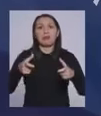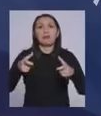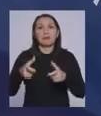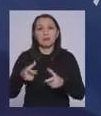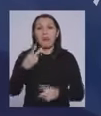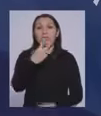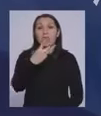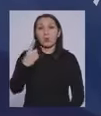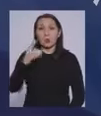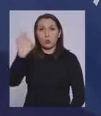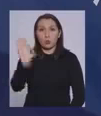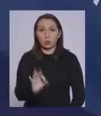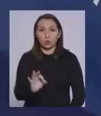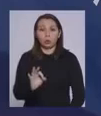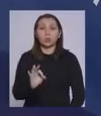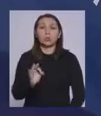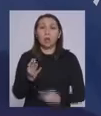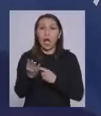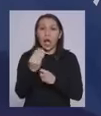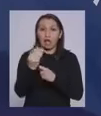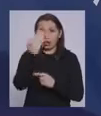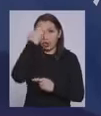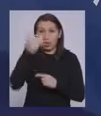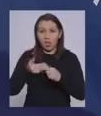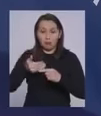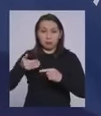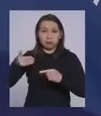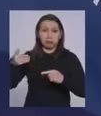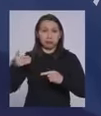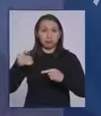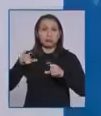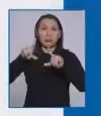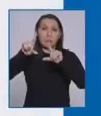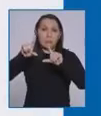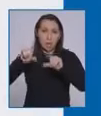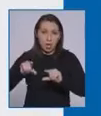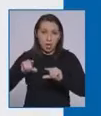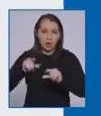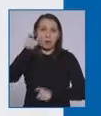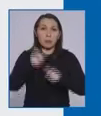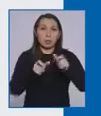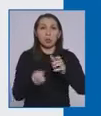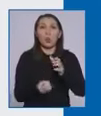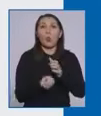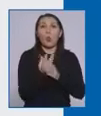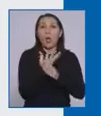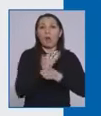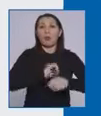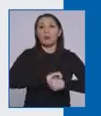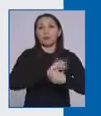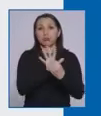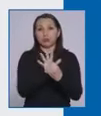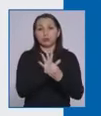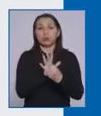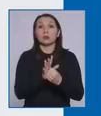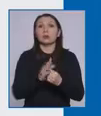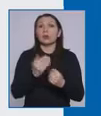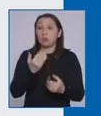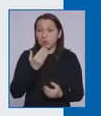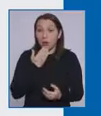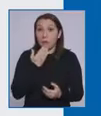en un 21% en los últimos 14 días el número de casos nuevos confirmados. E